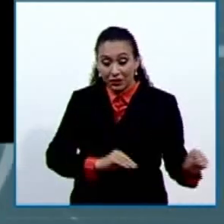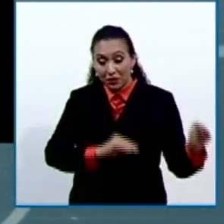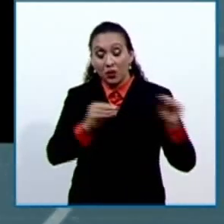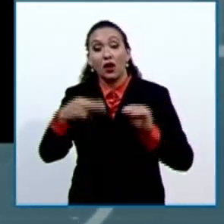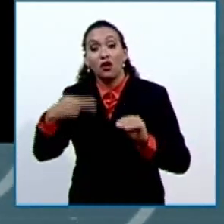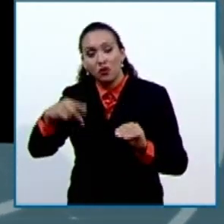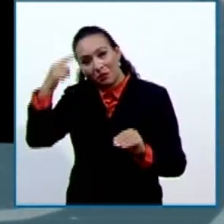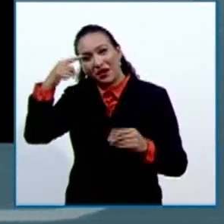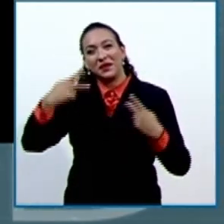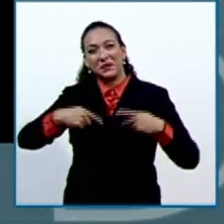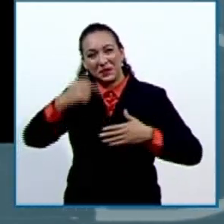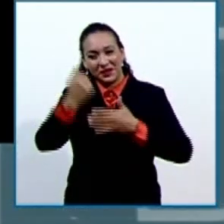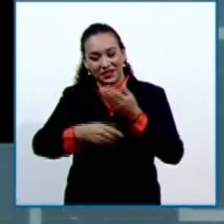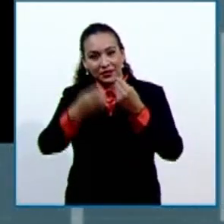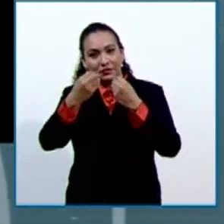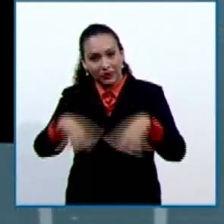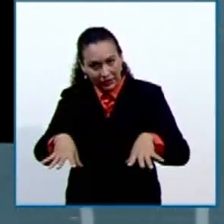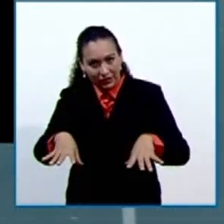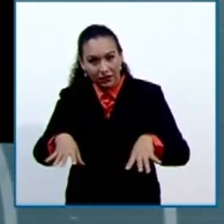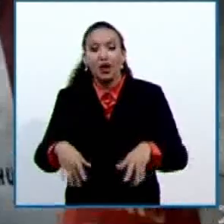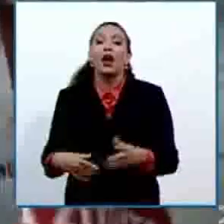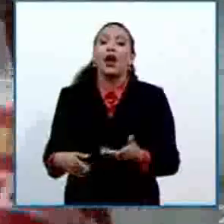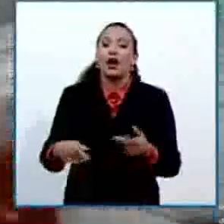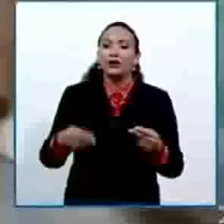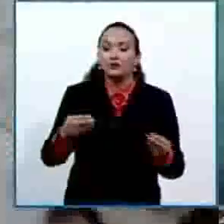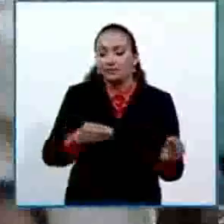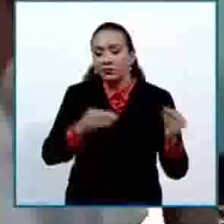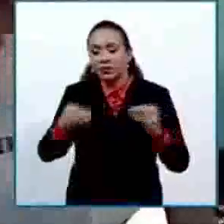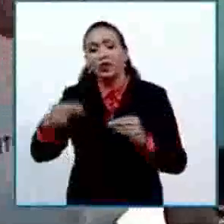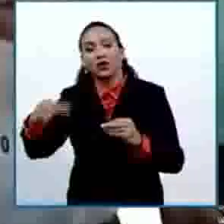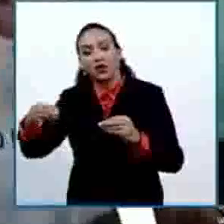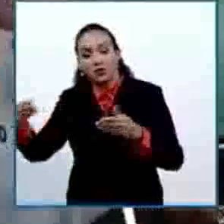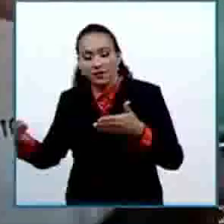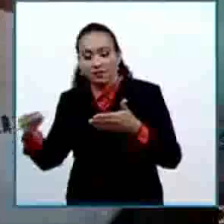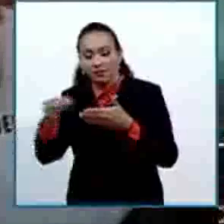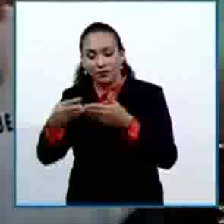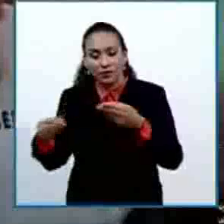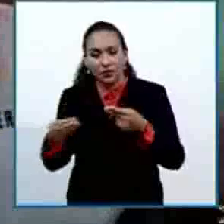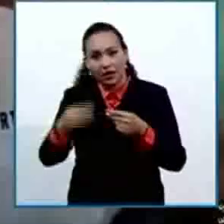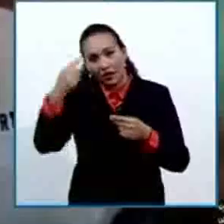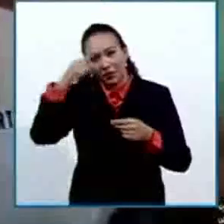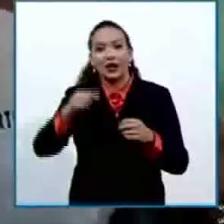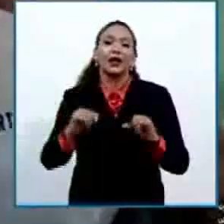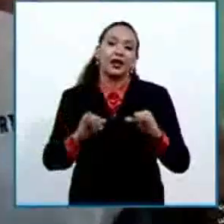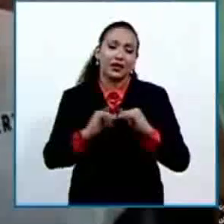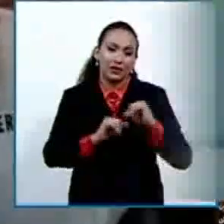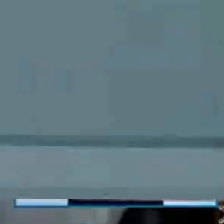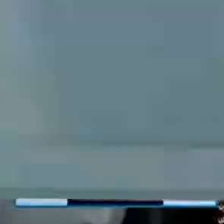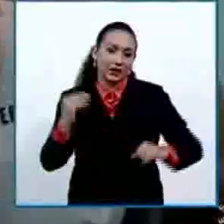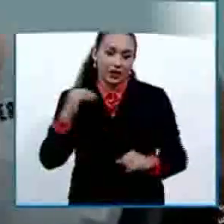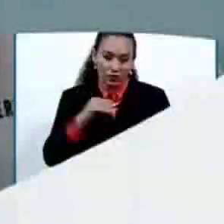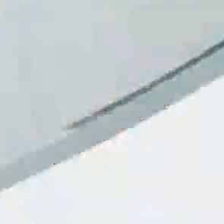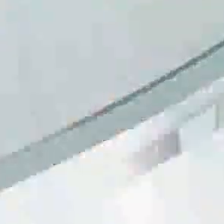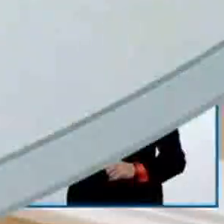de identificación que no sean controlados por las negligentes fiscalías.